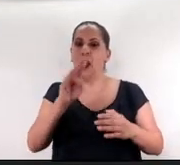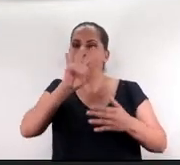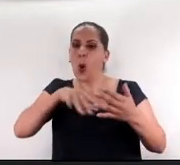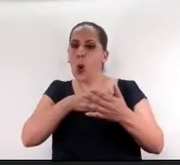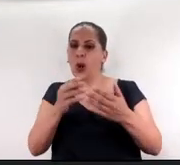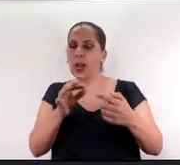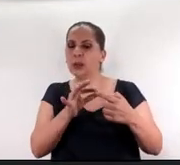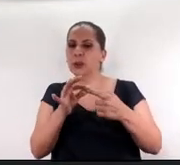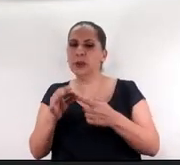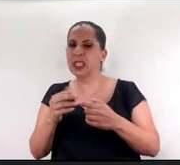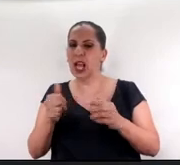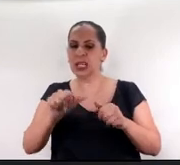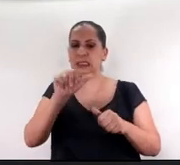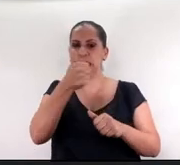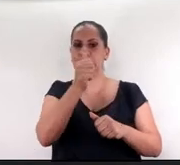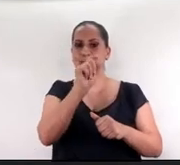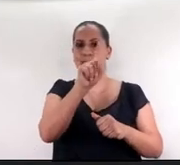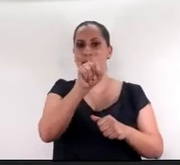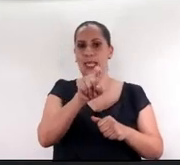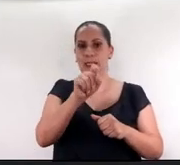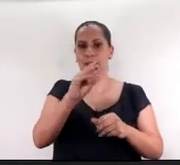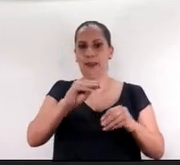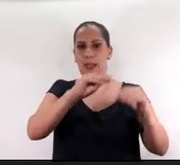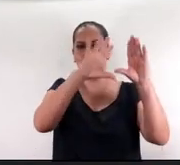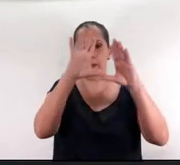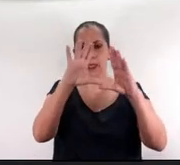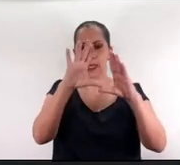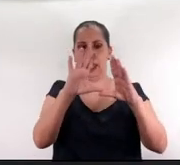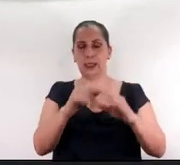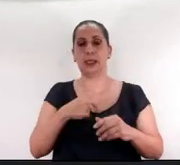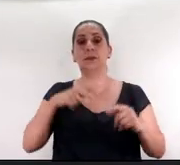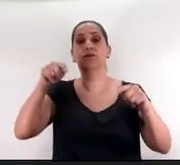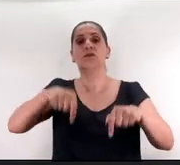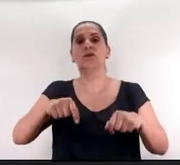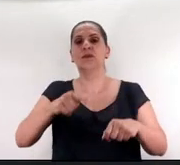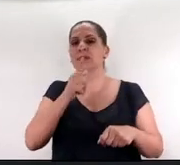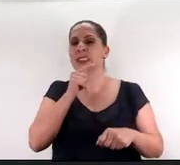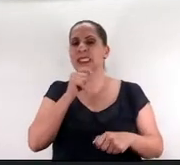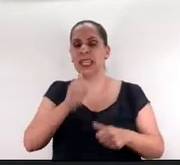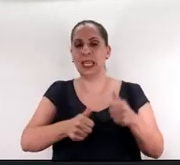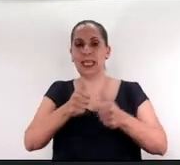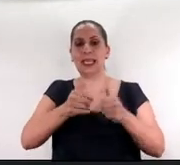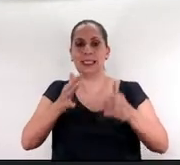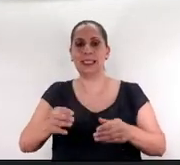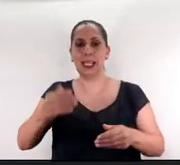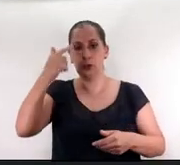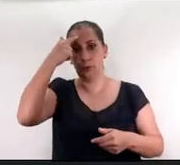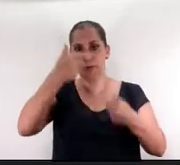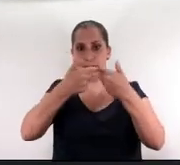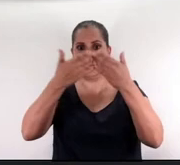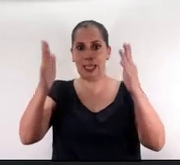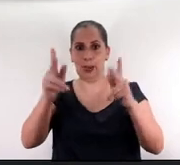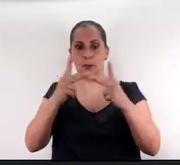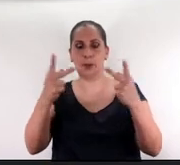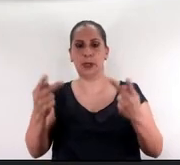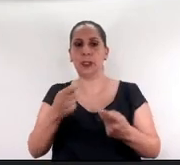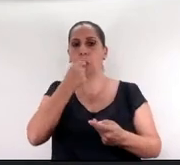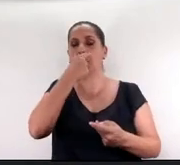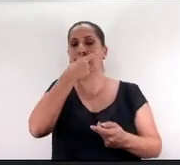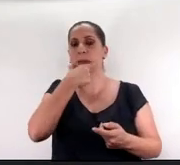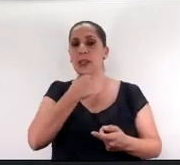especial. A partir de las 10:30 de la mañana nos va a estar acompañando el candidato al partido Frente Amplio, el señor José María